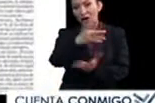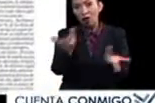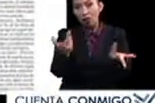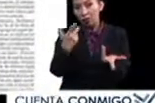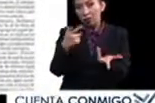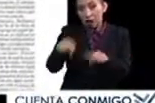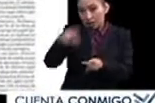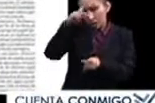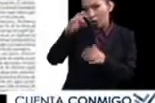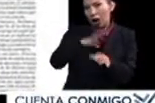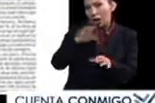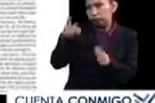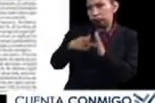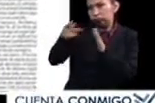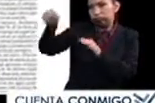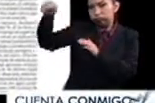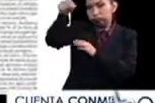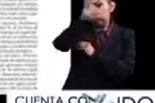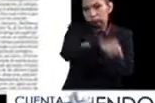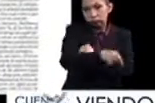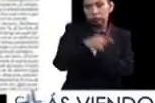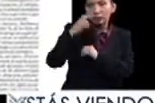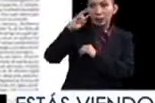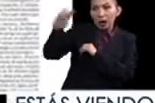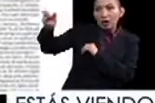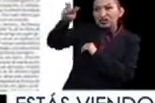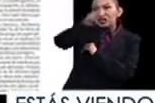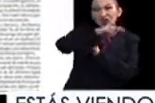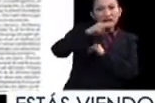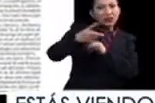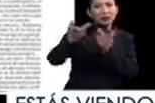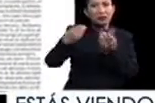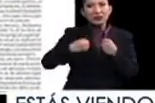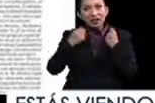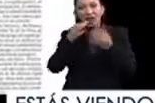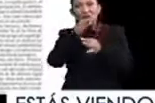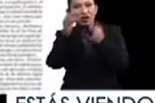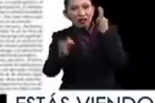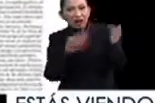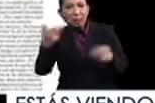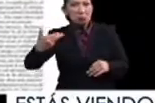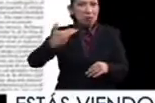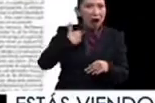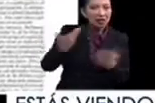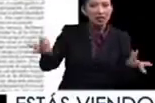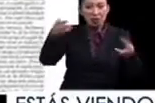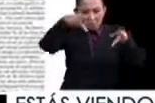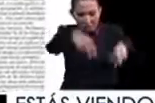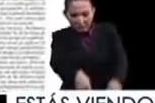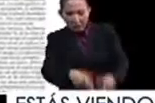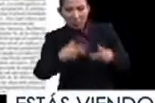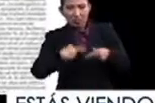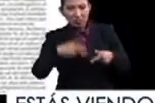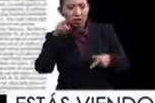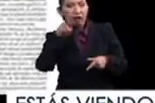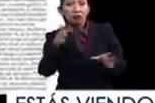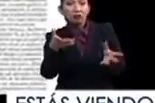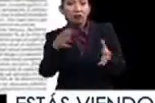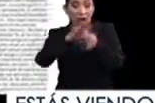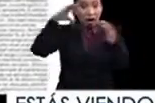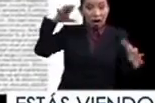en el narcotráfico, porque estamos rodeados de narcotraficantes, de asesinatos, de fosas, de todo eso. ¿Cómo